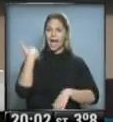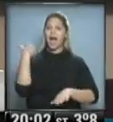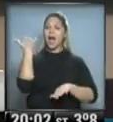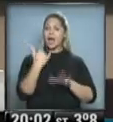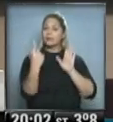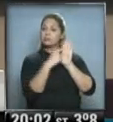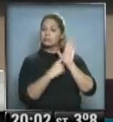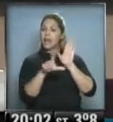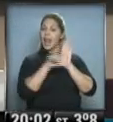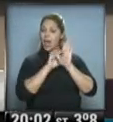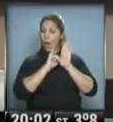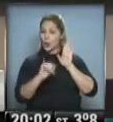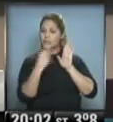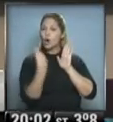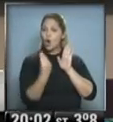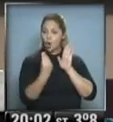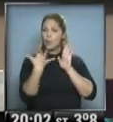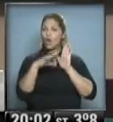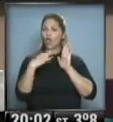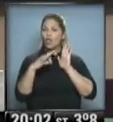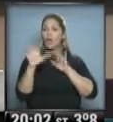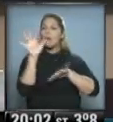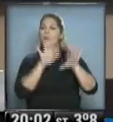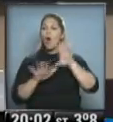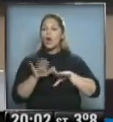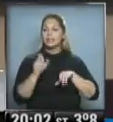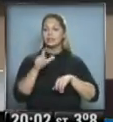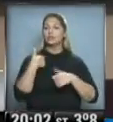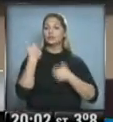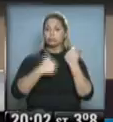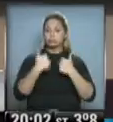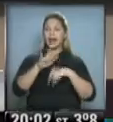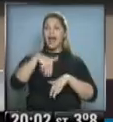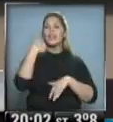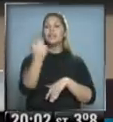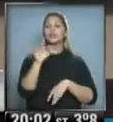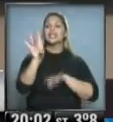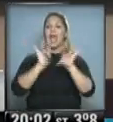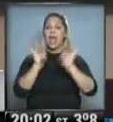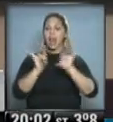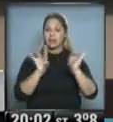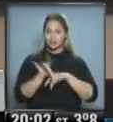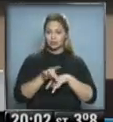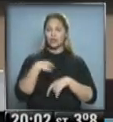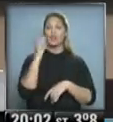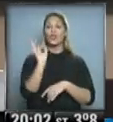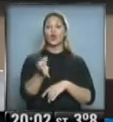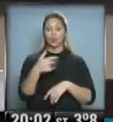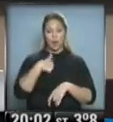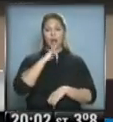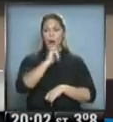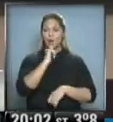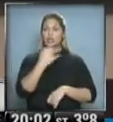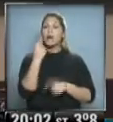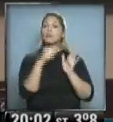ley justamente que marca cómo tienen que ser la preparación para las PASO y para las elecciones generales de octubre. Les vamos a contar cómo son los detalles